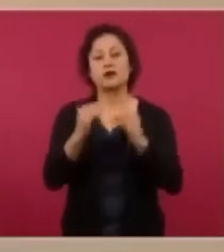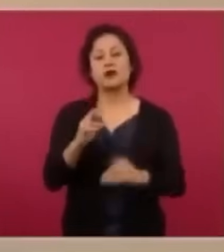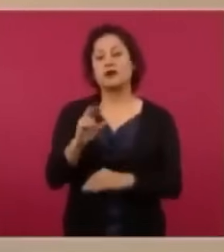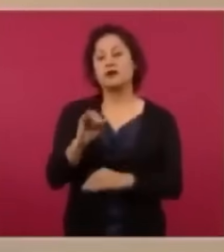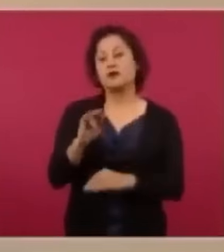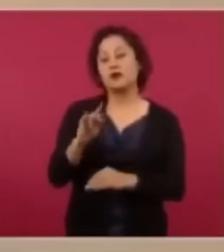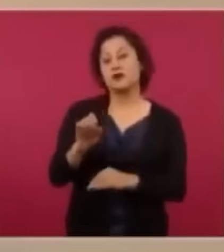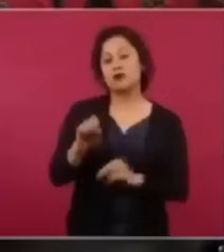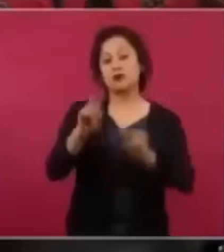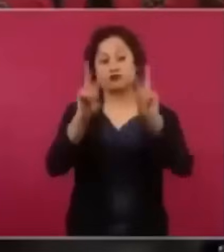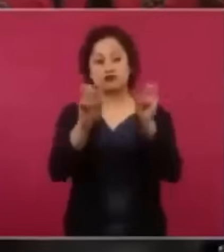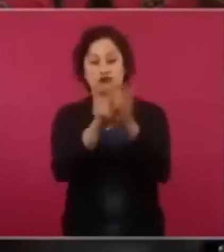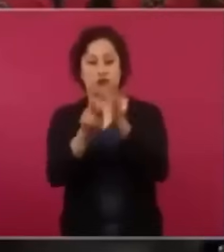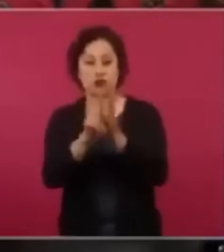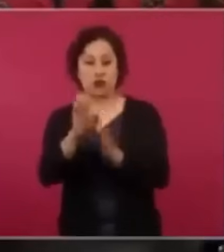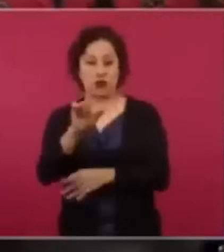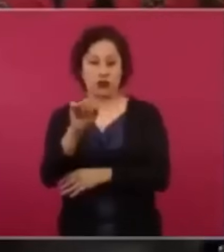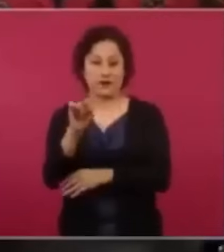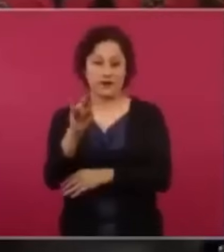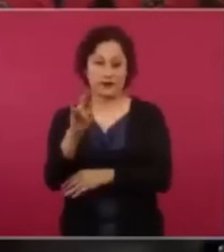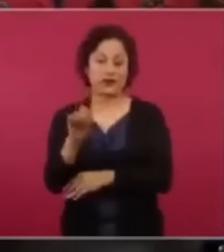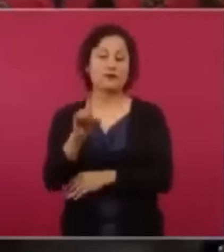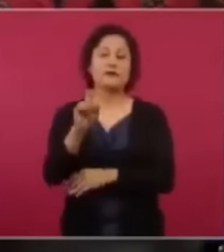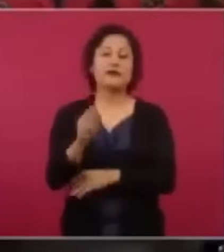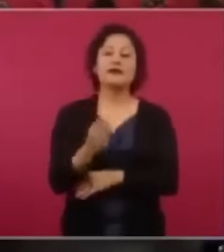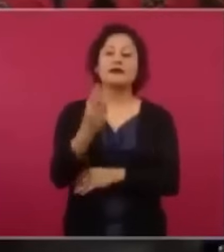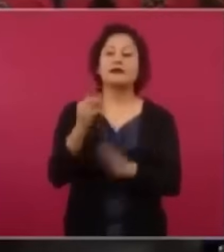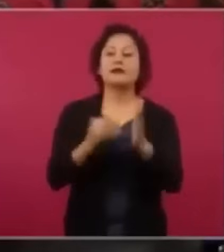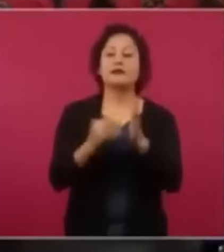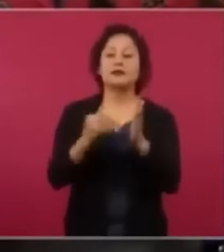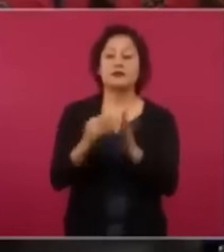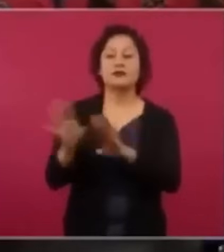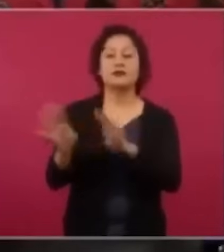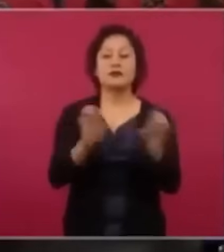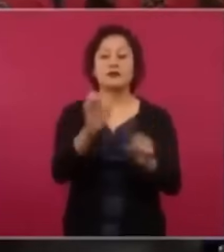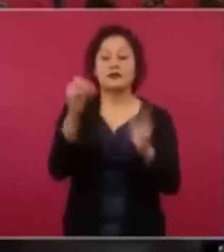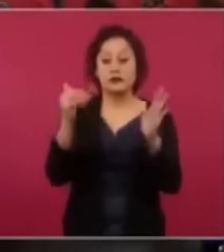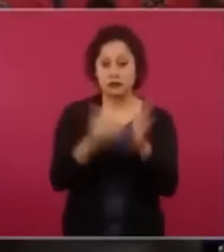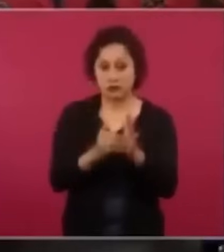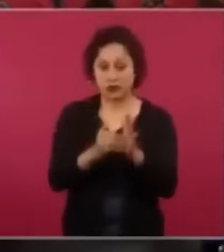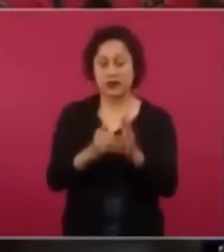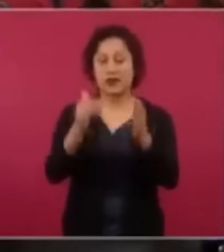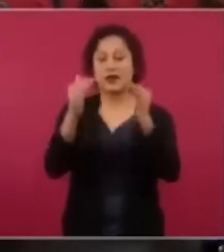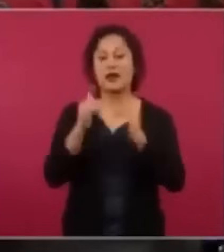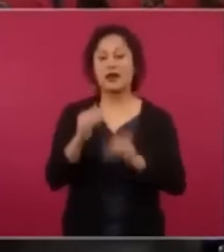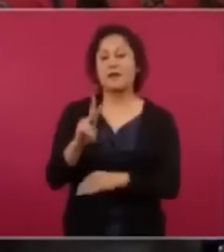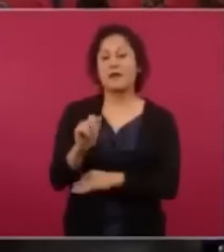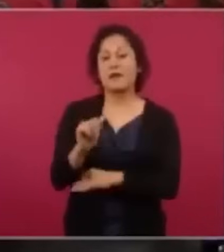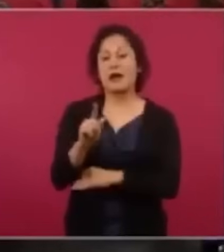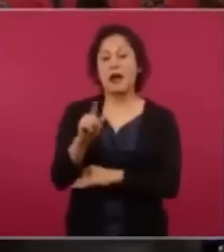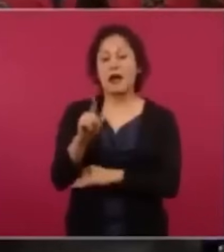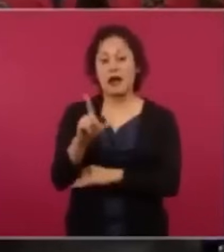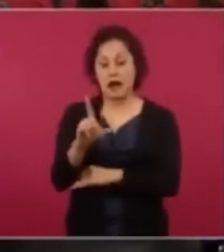Universal, 23 millones 900 mil. Pablo Iriar,